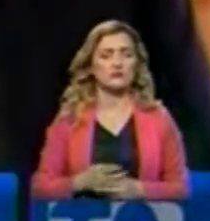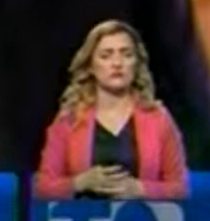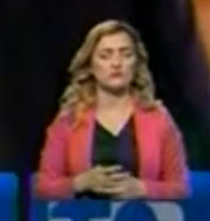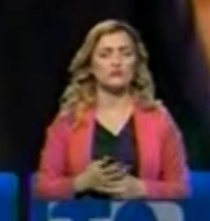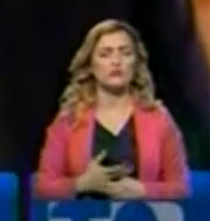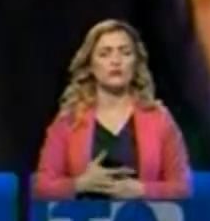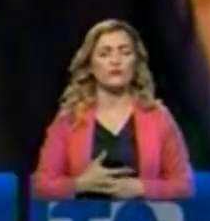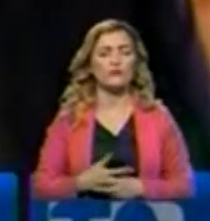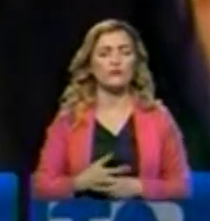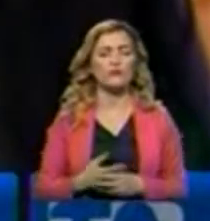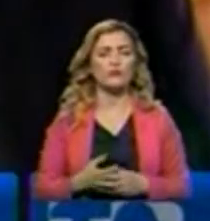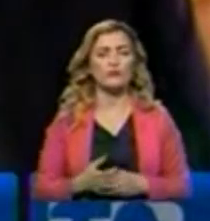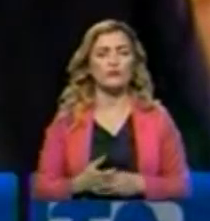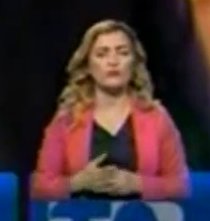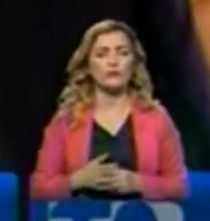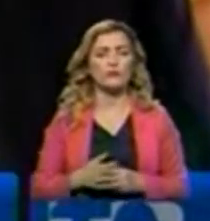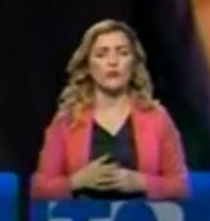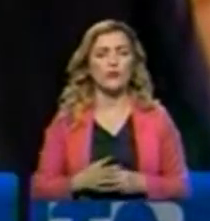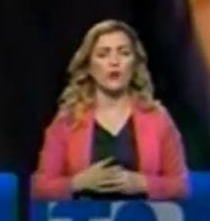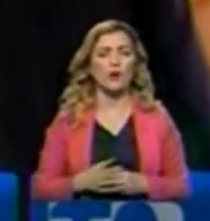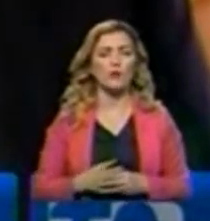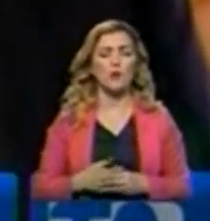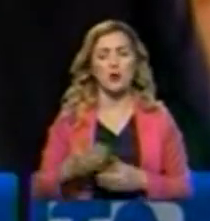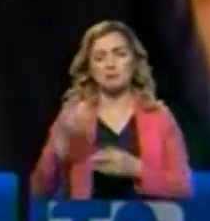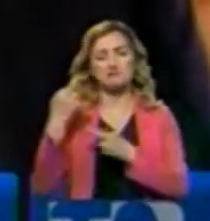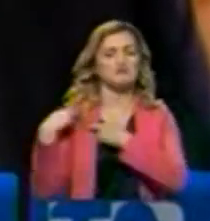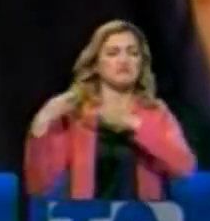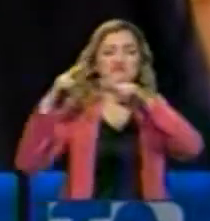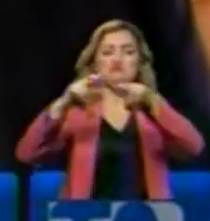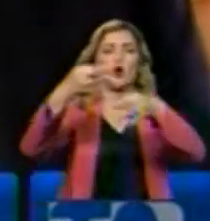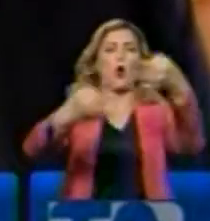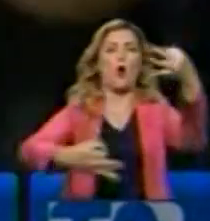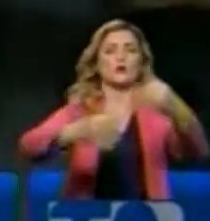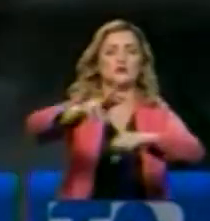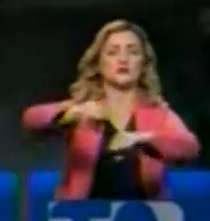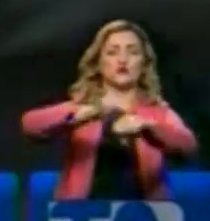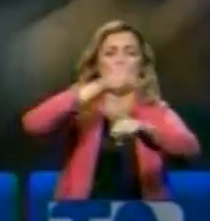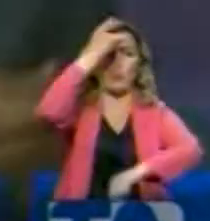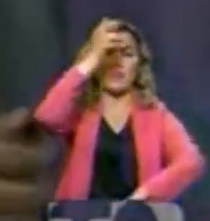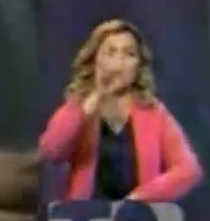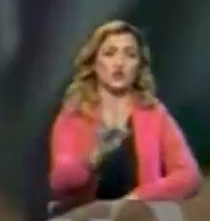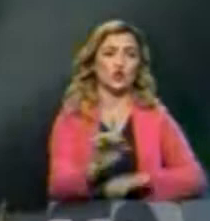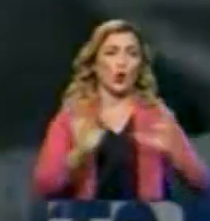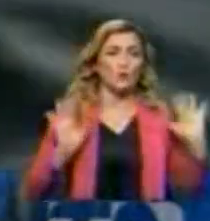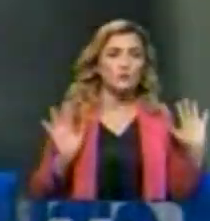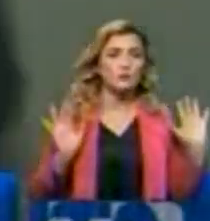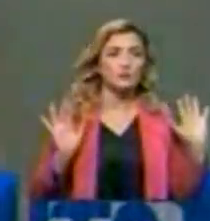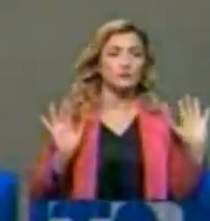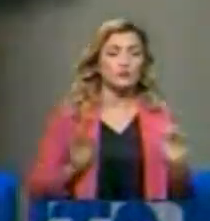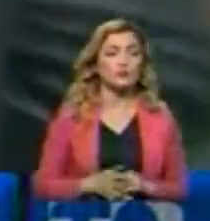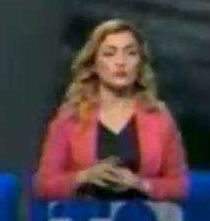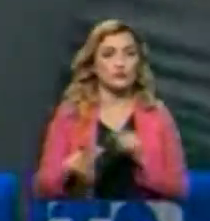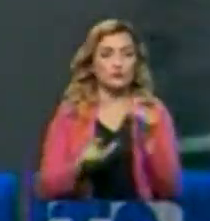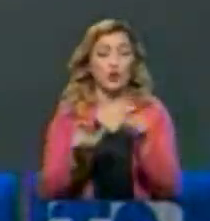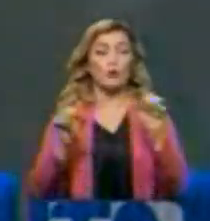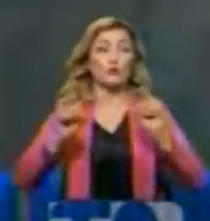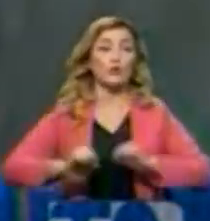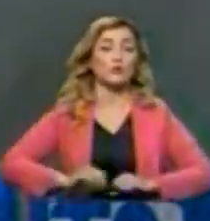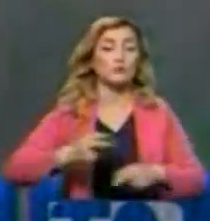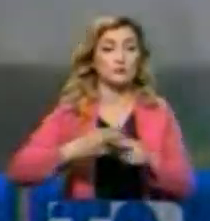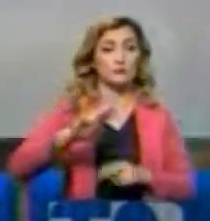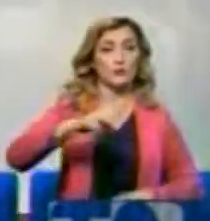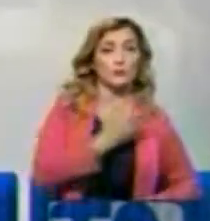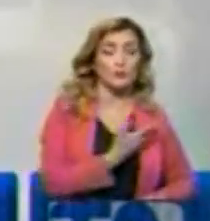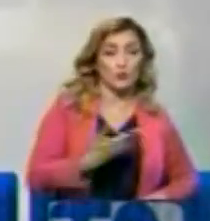caso se estará en manos de la Corte Nacional esta decisión. Sin embargo, hay quienes mencionan la posibilidad de que el ex